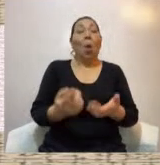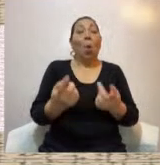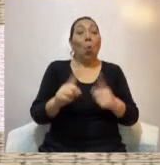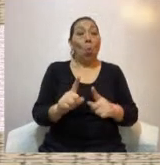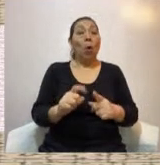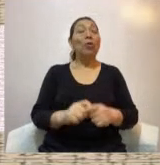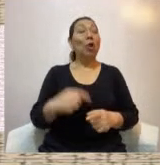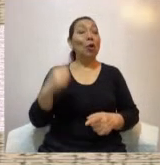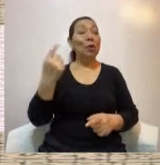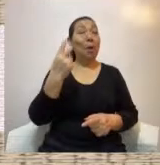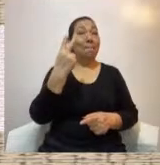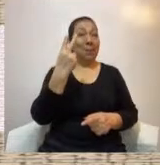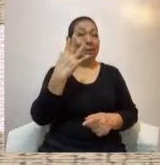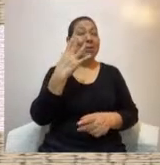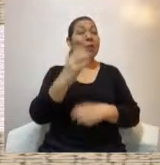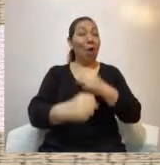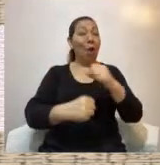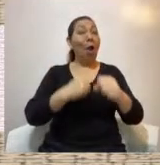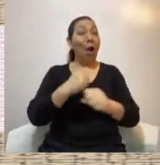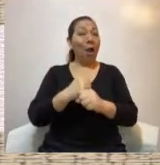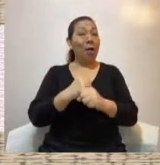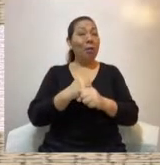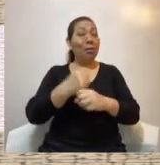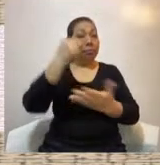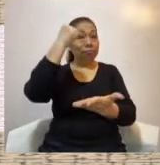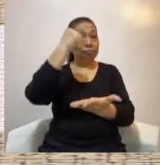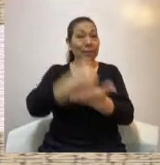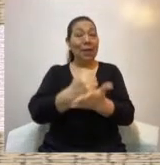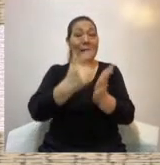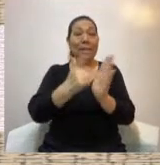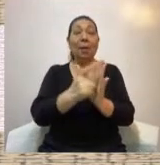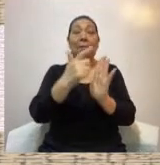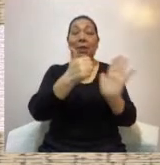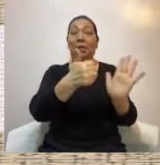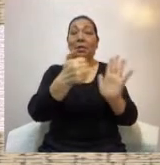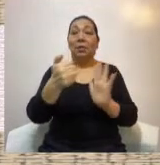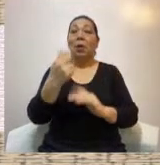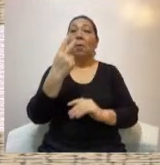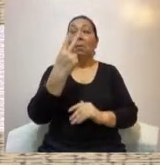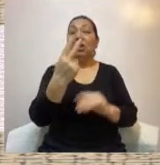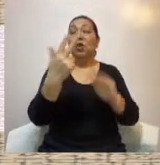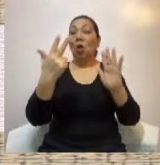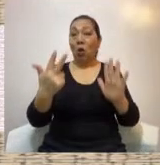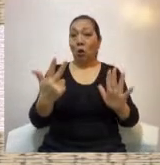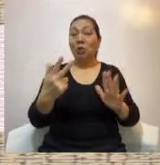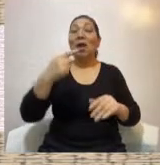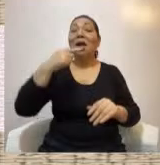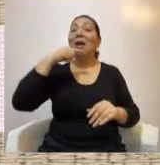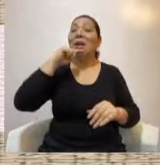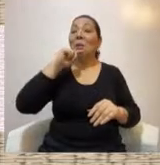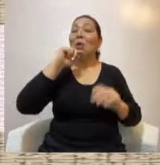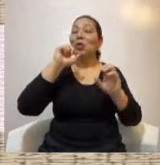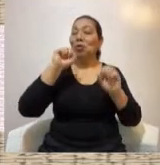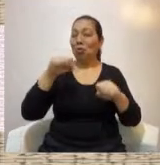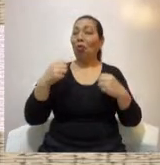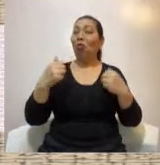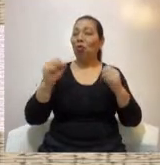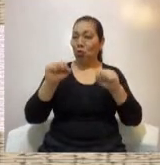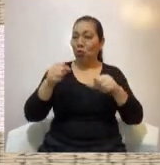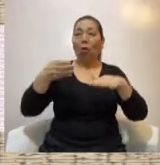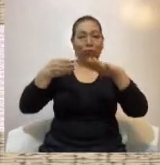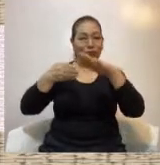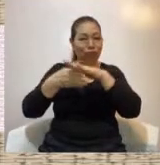Fue solo hace 25 años, con la promulgación de la Ley 26.628, que las mujeres